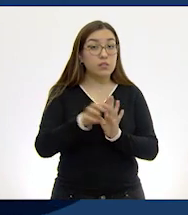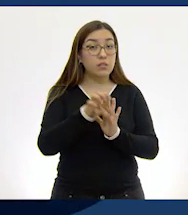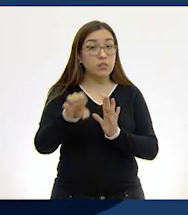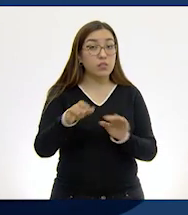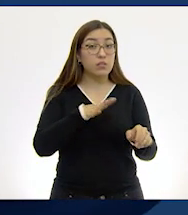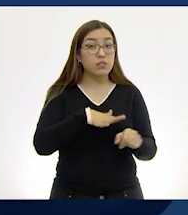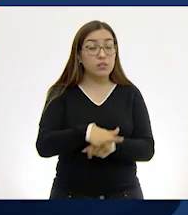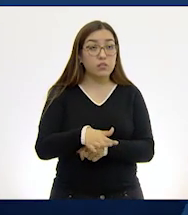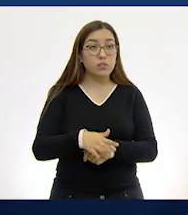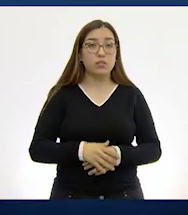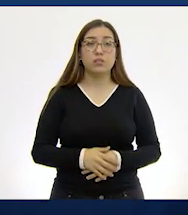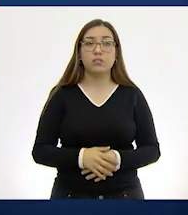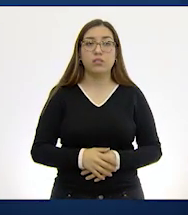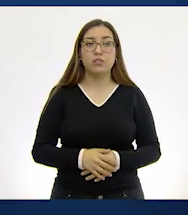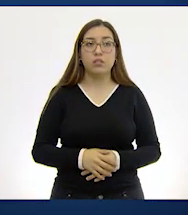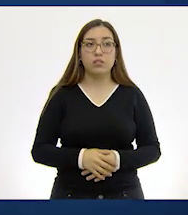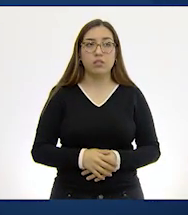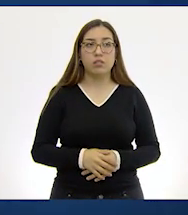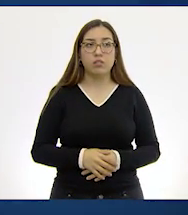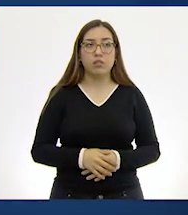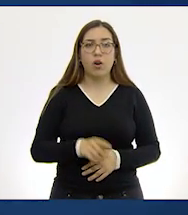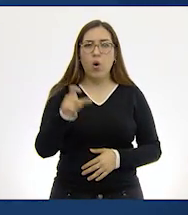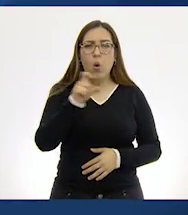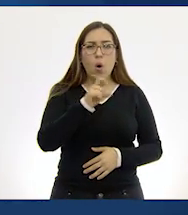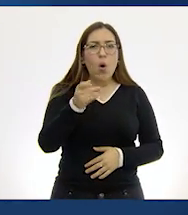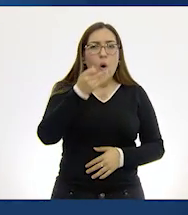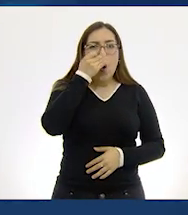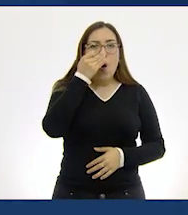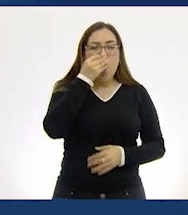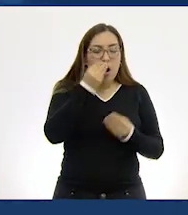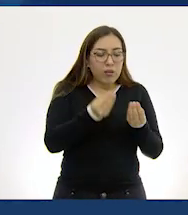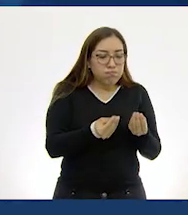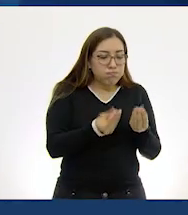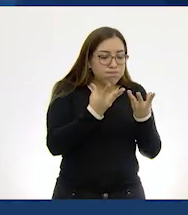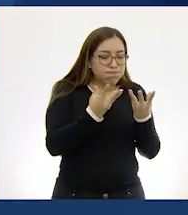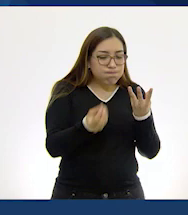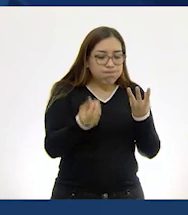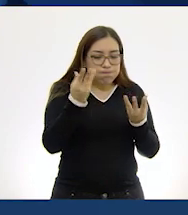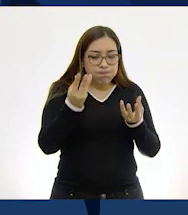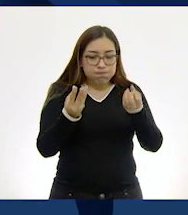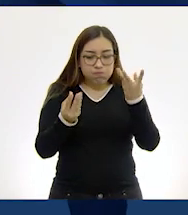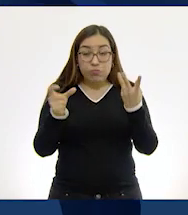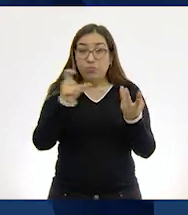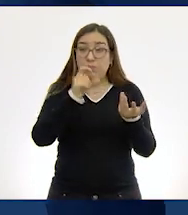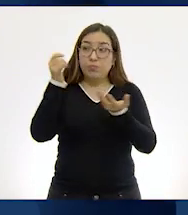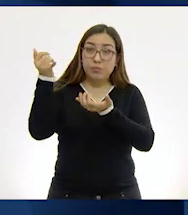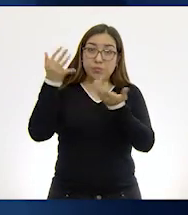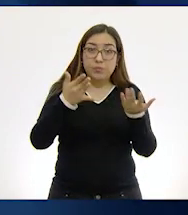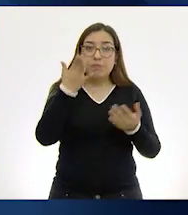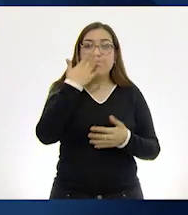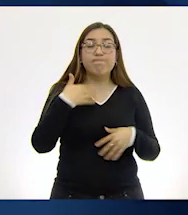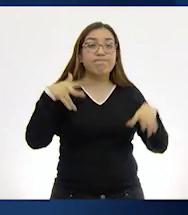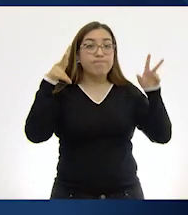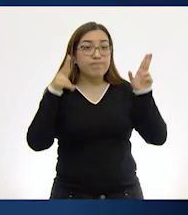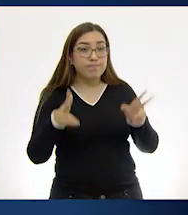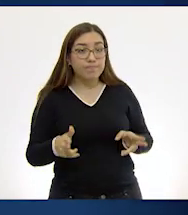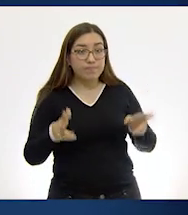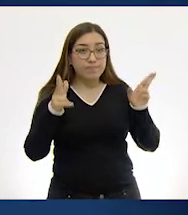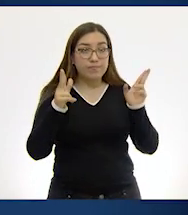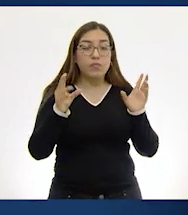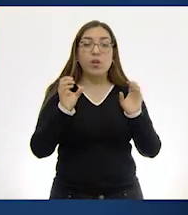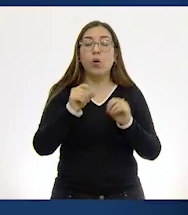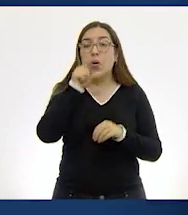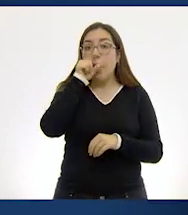en la falta de sincronía que existe entre el momento en que florecen las plantas y el momento en que llegan los polinizadores, ¿no? O en el momento que llegan las